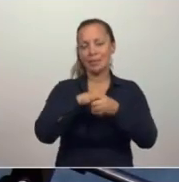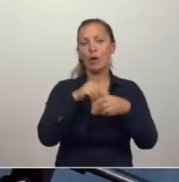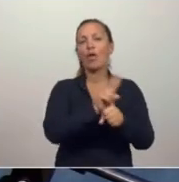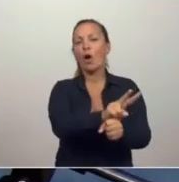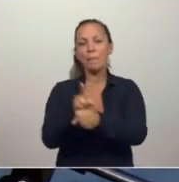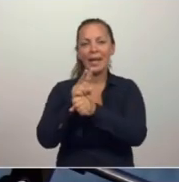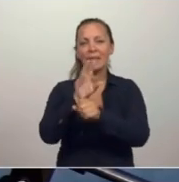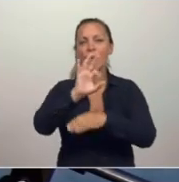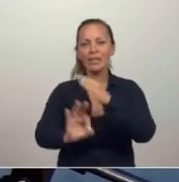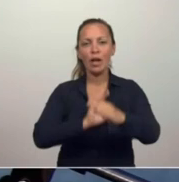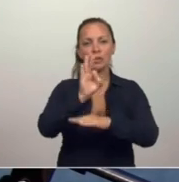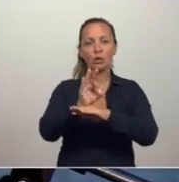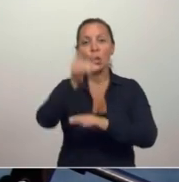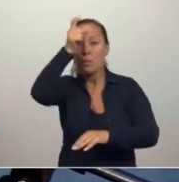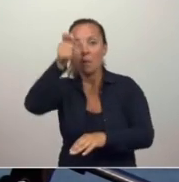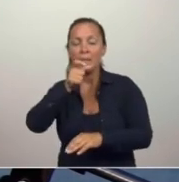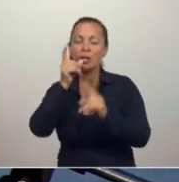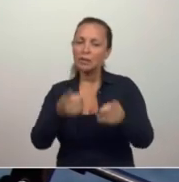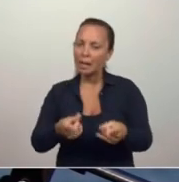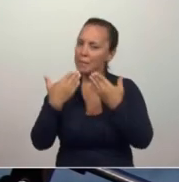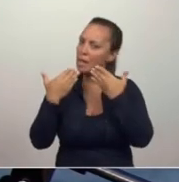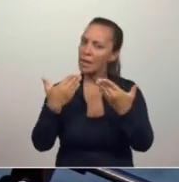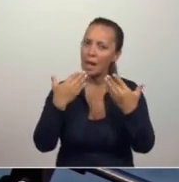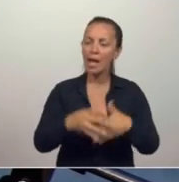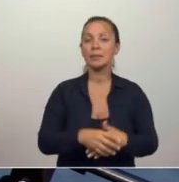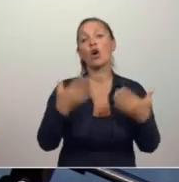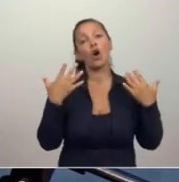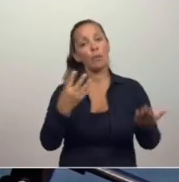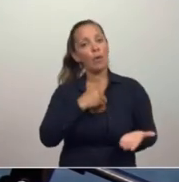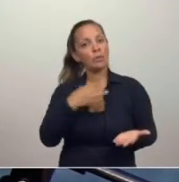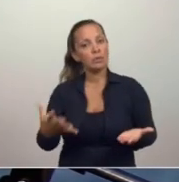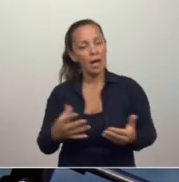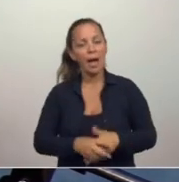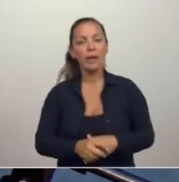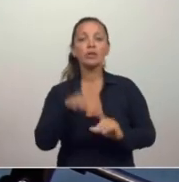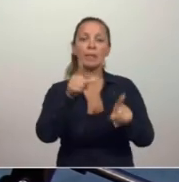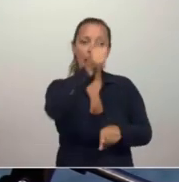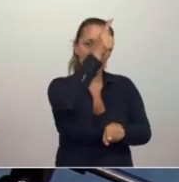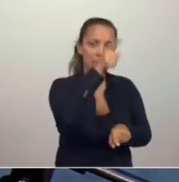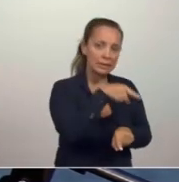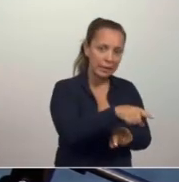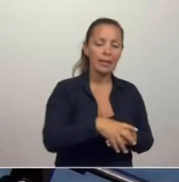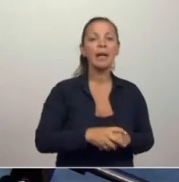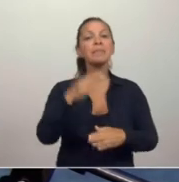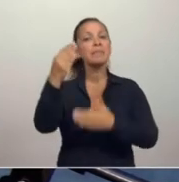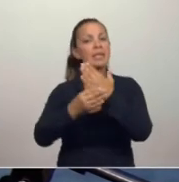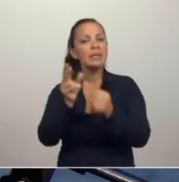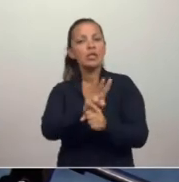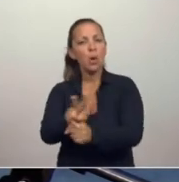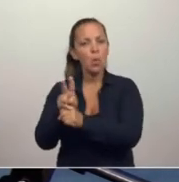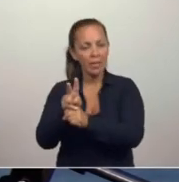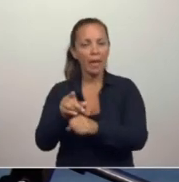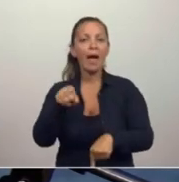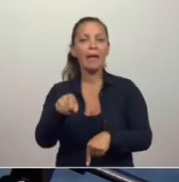los bomberos obviamente voluntarios y los de Nuestra fuerza policial nuestro Ministerio de seguridad